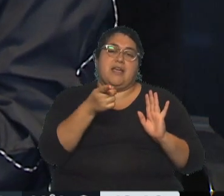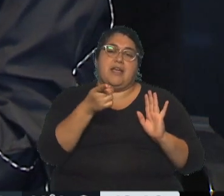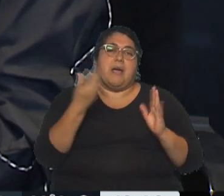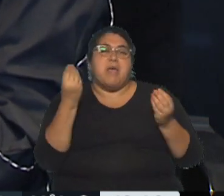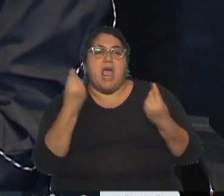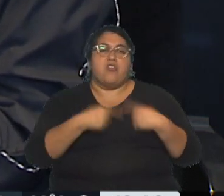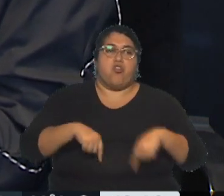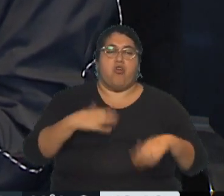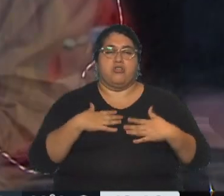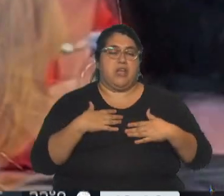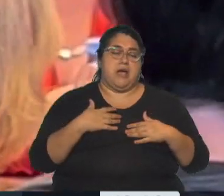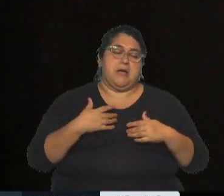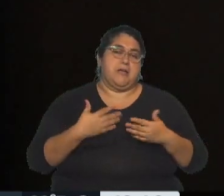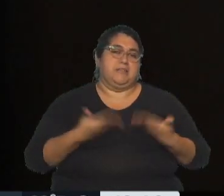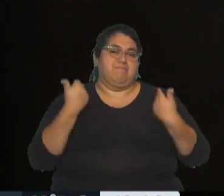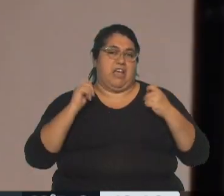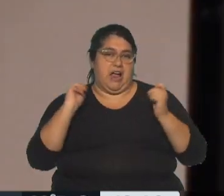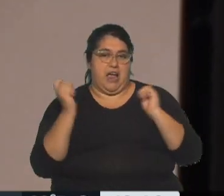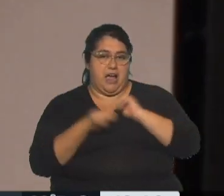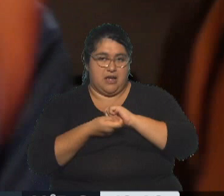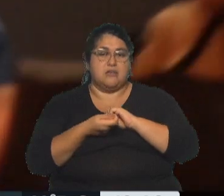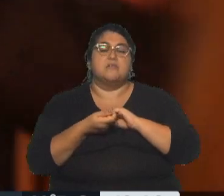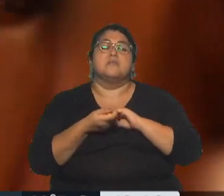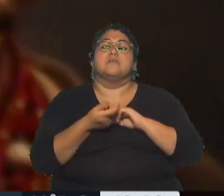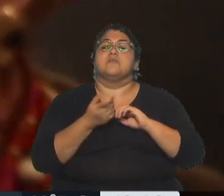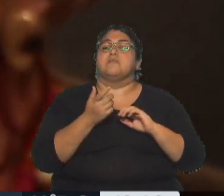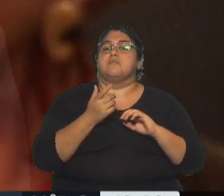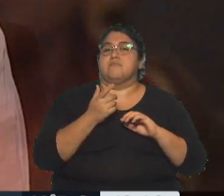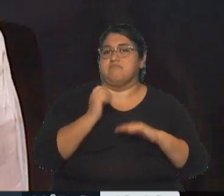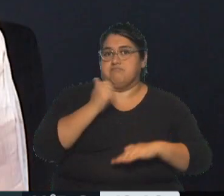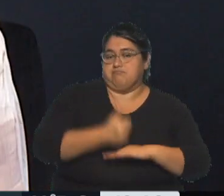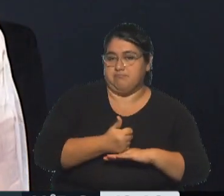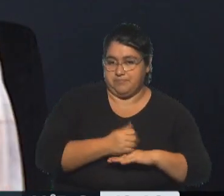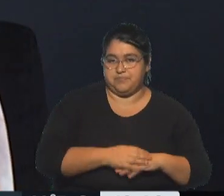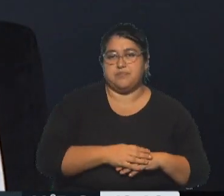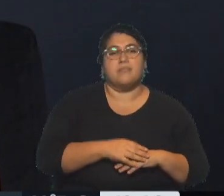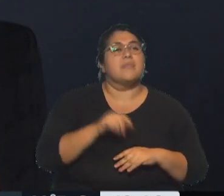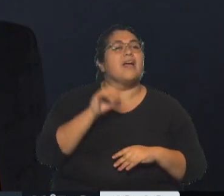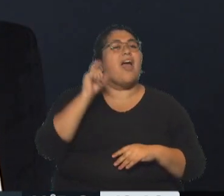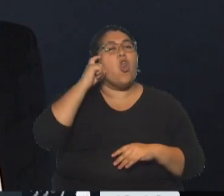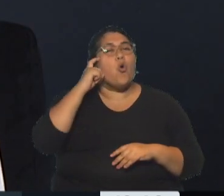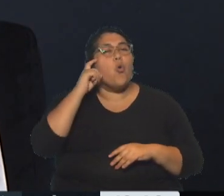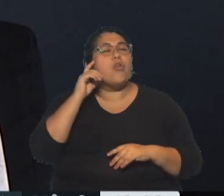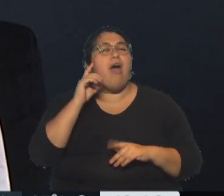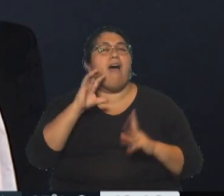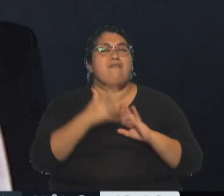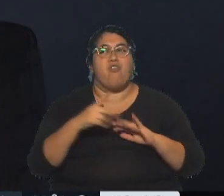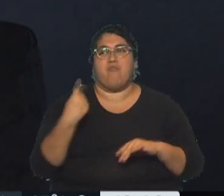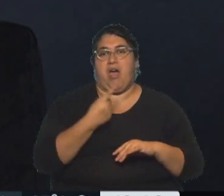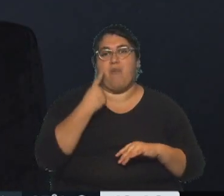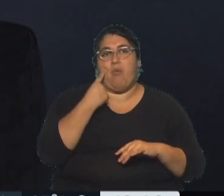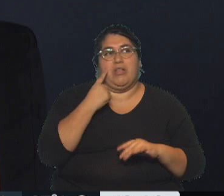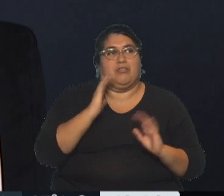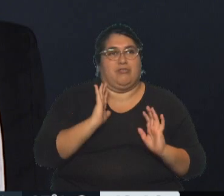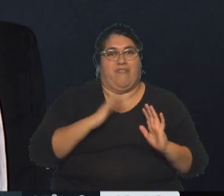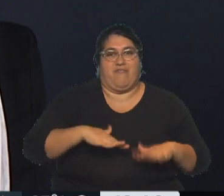sus miedos, su necesidad de seguridad. La locura no es algo en un mundo como en el que vivimos, uno está muy